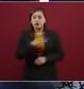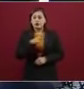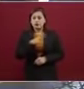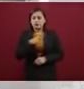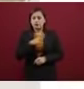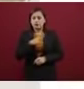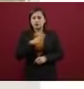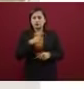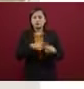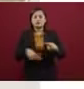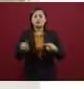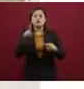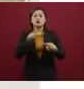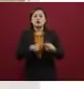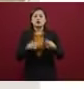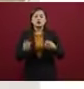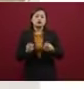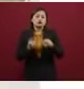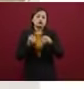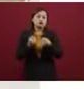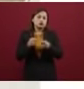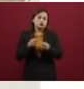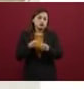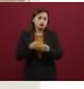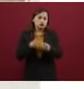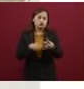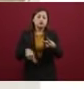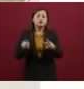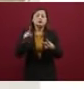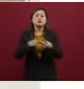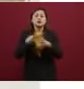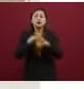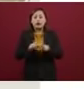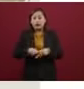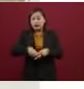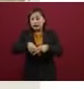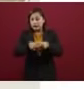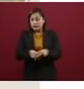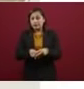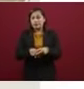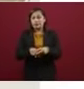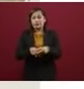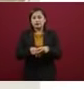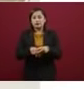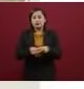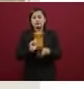reforzamiento en marcha, luego por iniciar y luego las